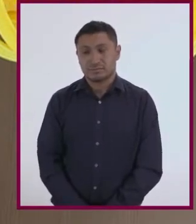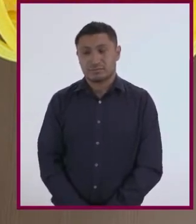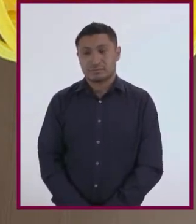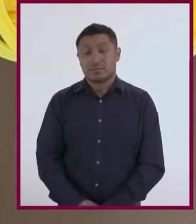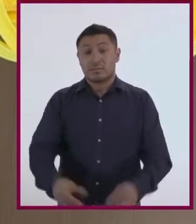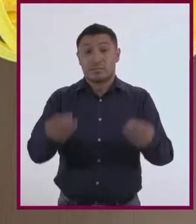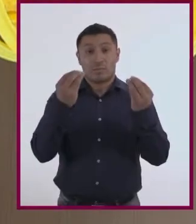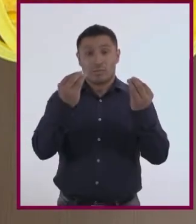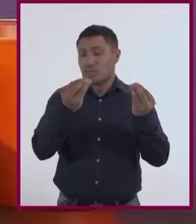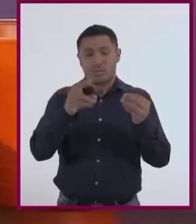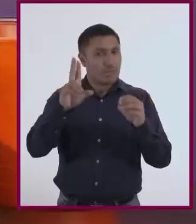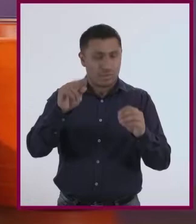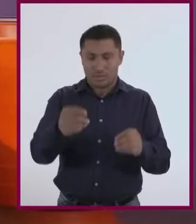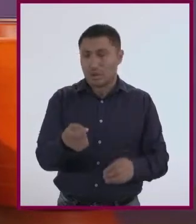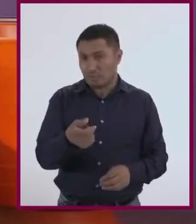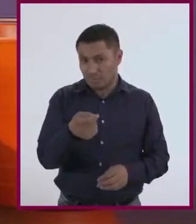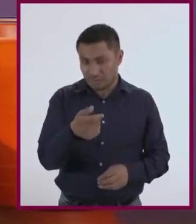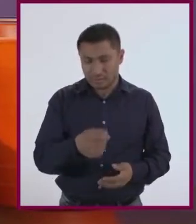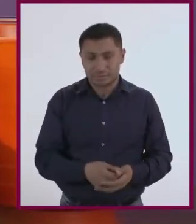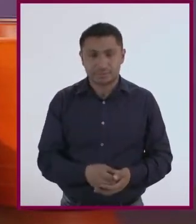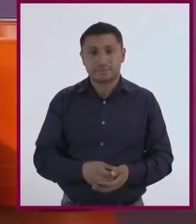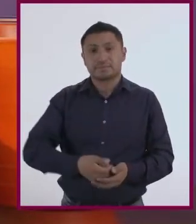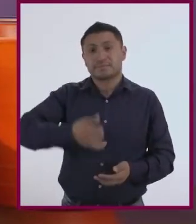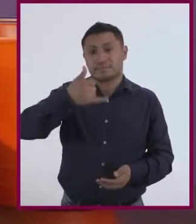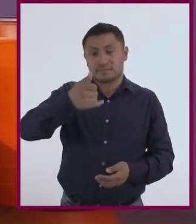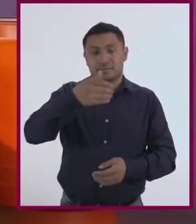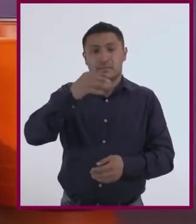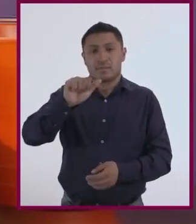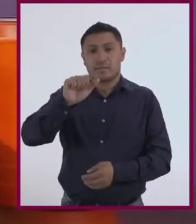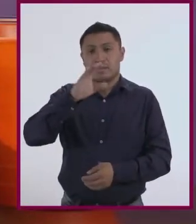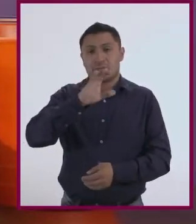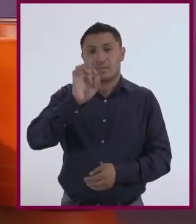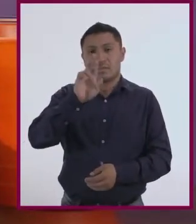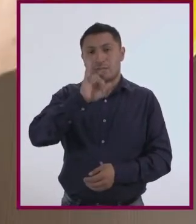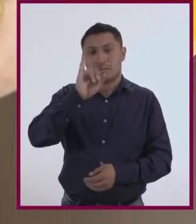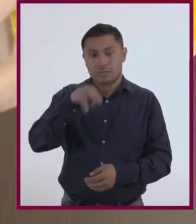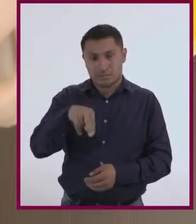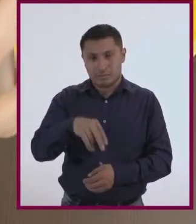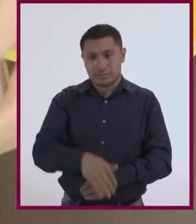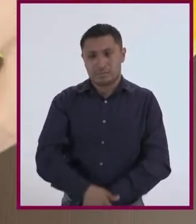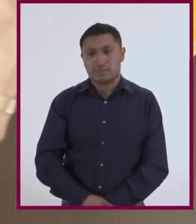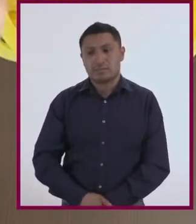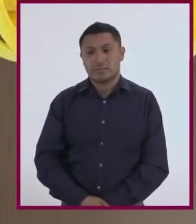No en grandes cantidades como se los mencioné. Y también un poquito de aserrín.